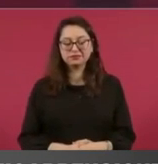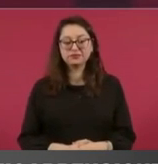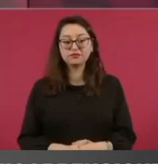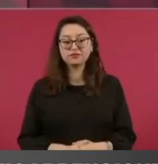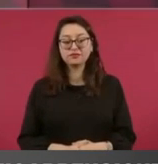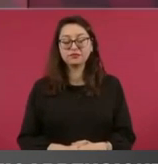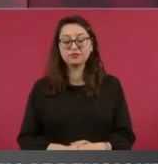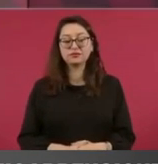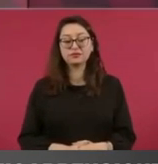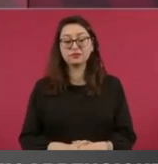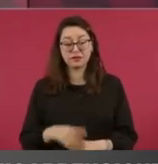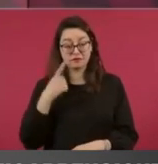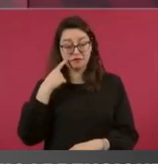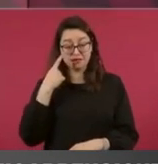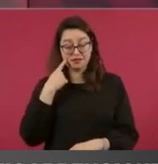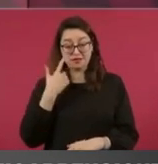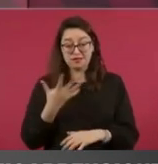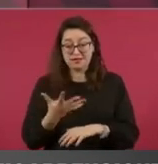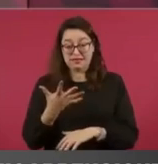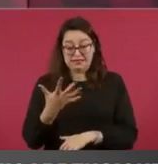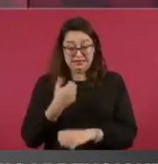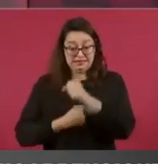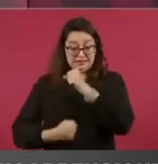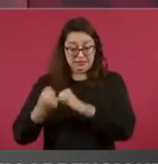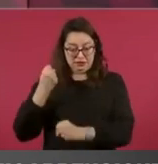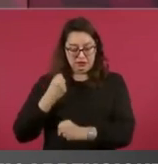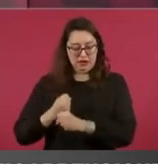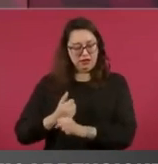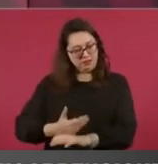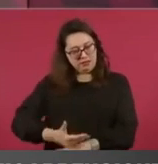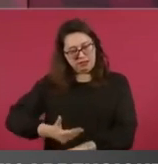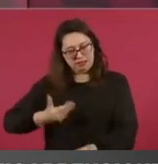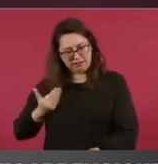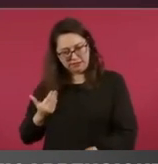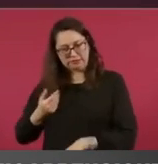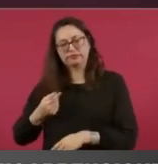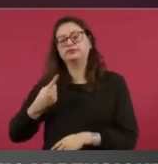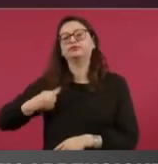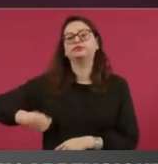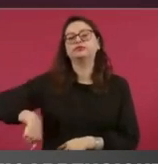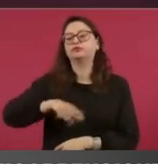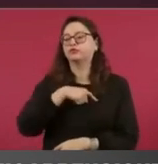recaudación, era de 3 billones.